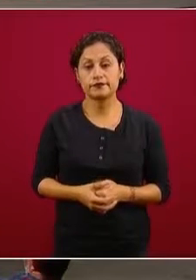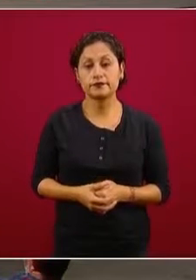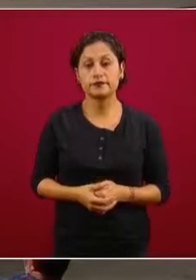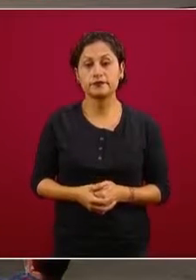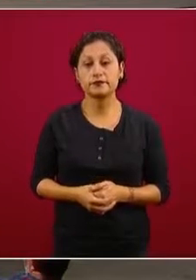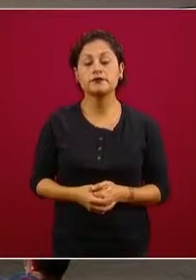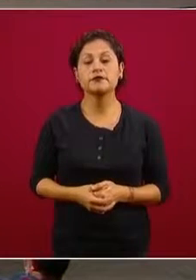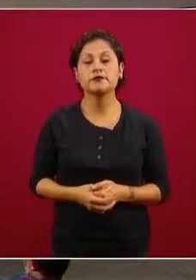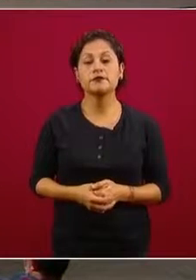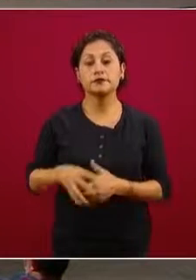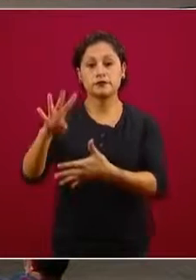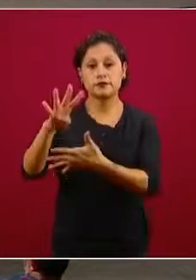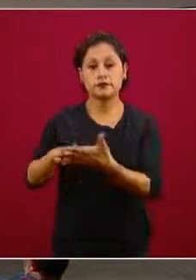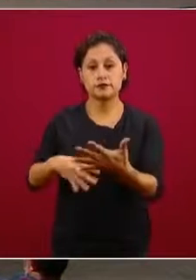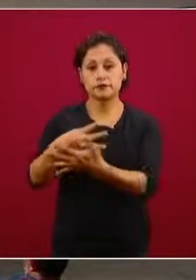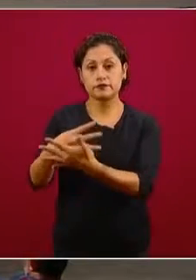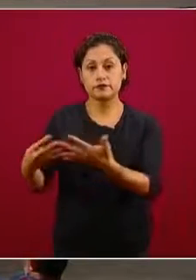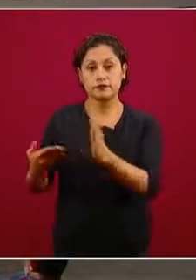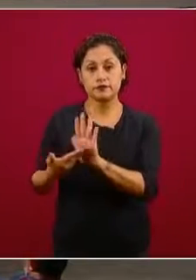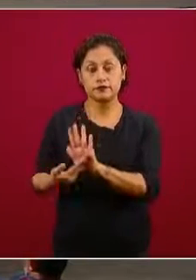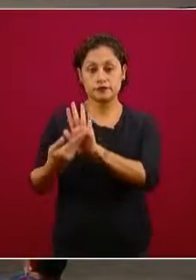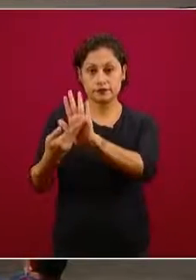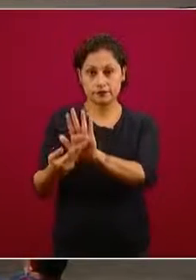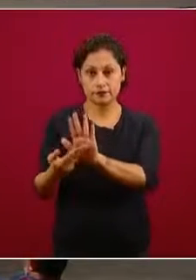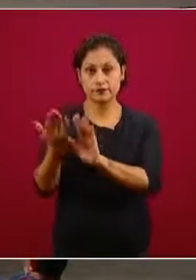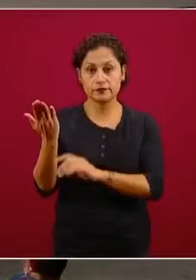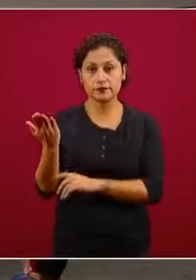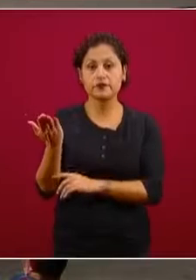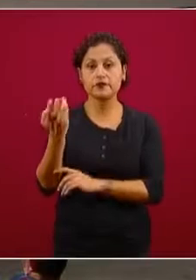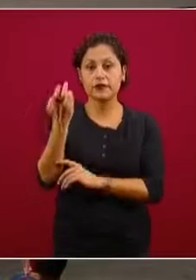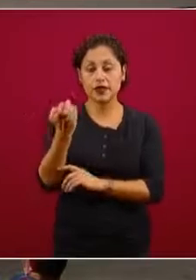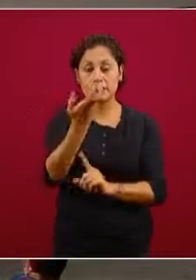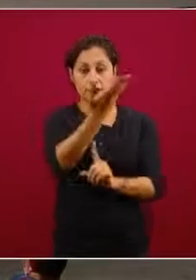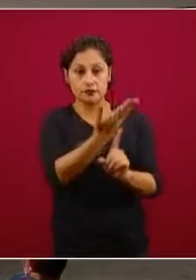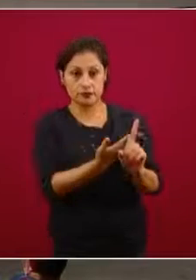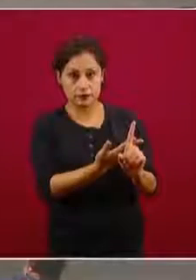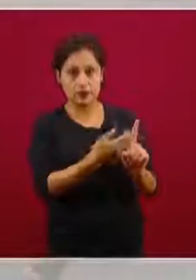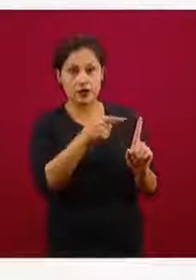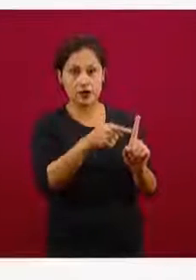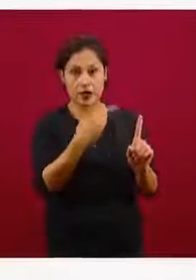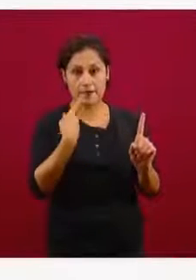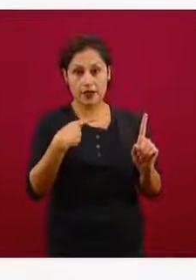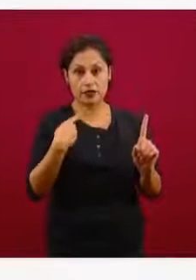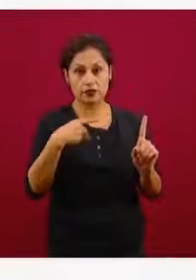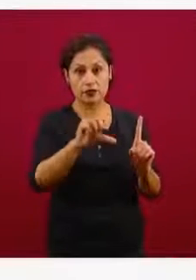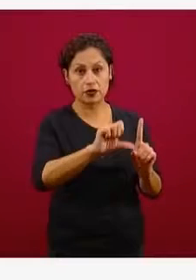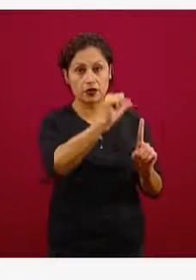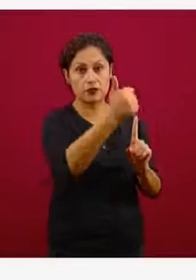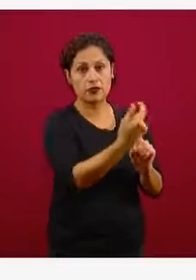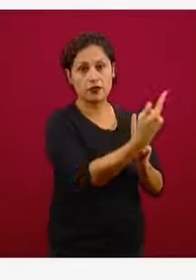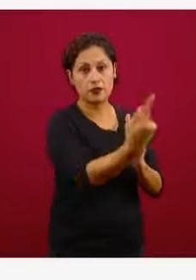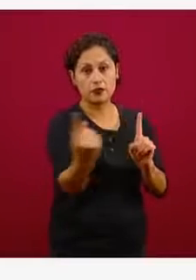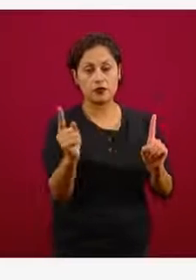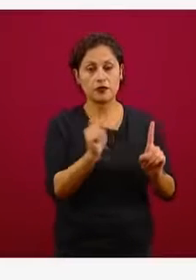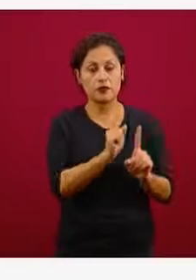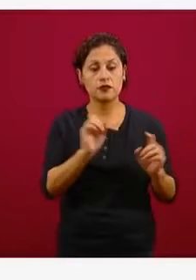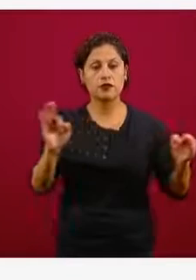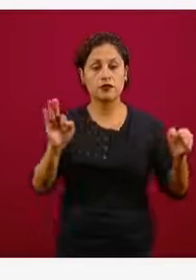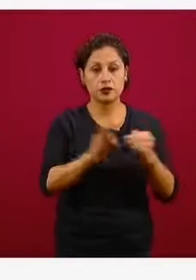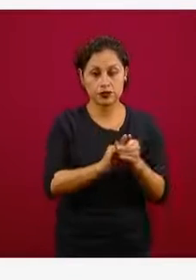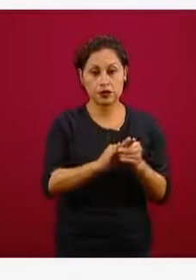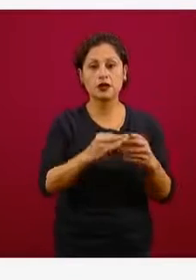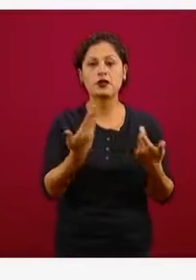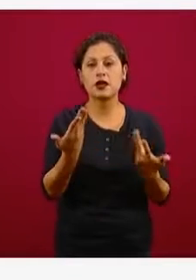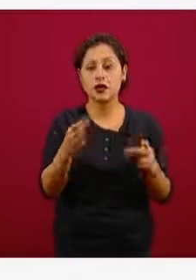primera estadística del estudio epidemiológico de caso y contactos. Y aquí lo explico, me voy a parar.